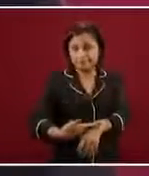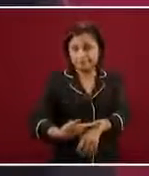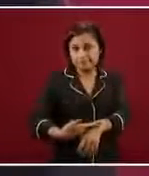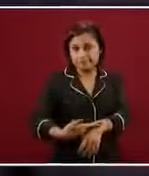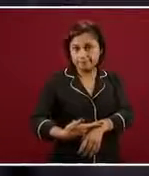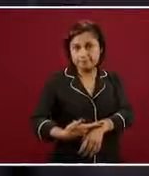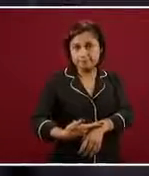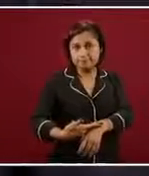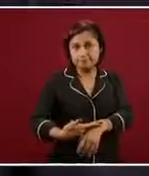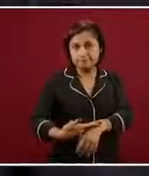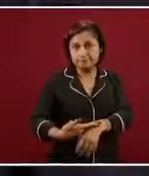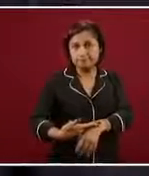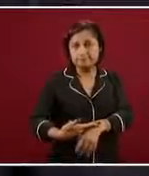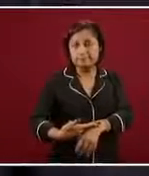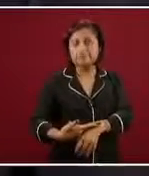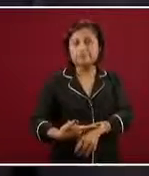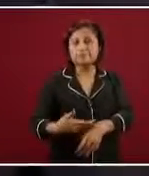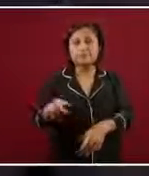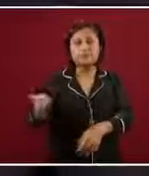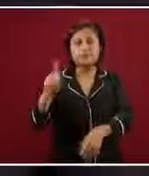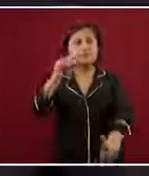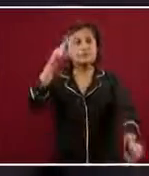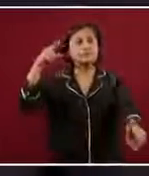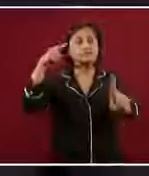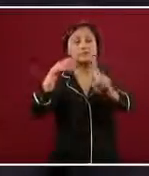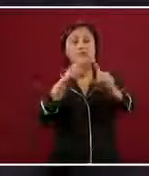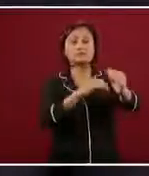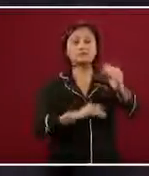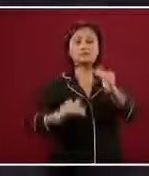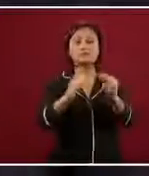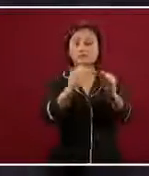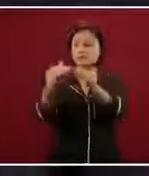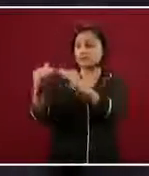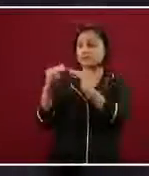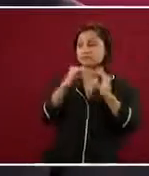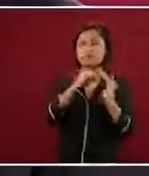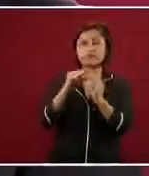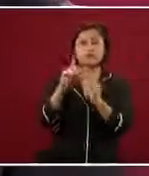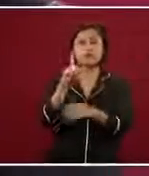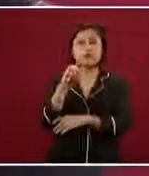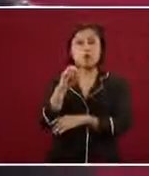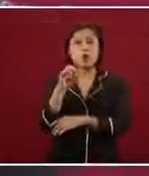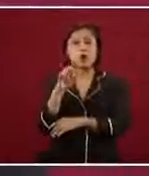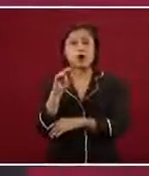demócratas, ¿sí?, no gente convenenciera, arribista,